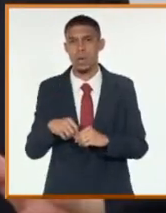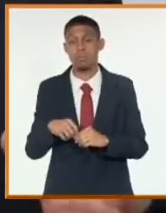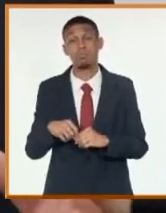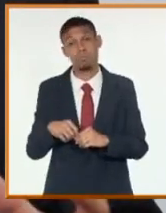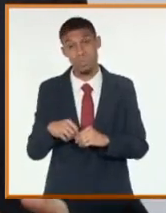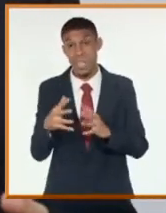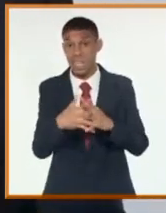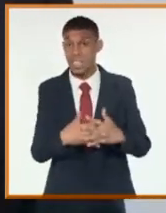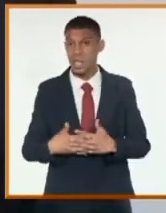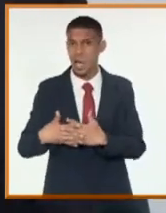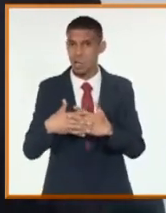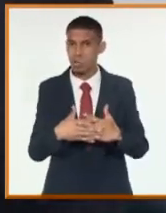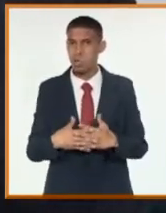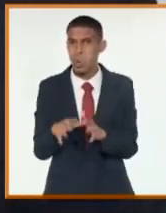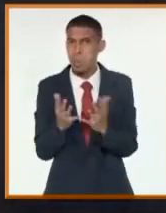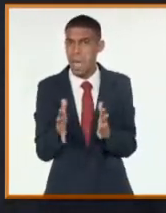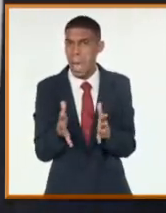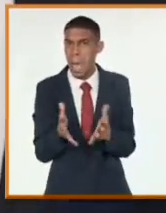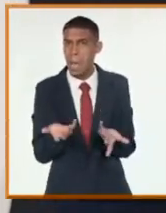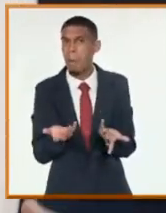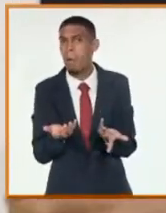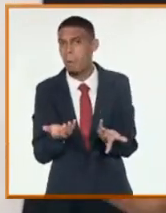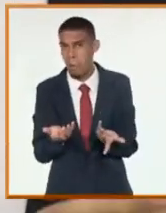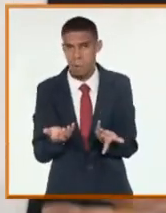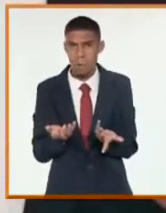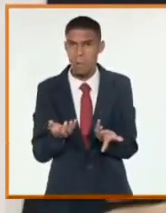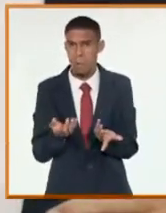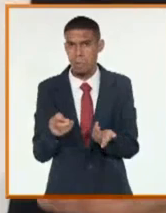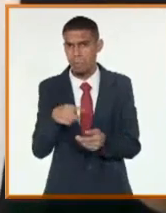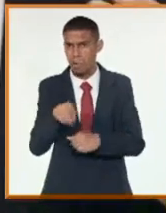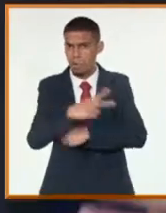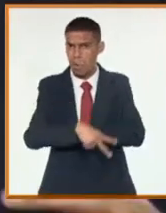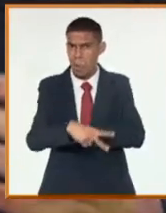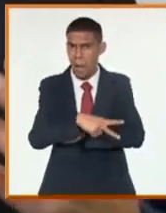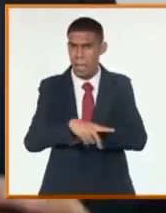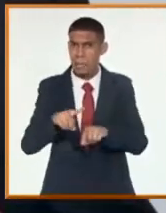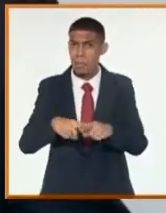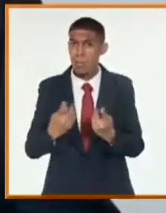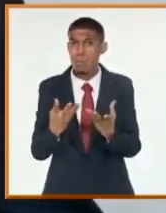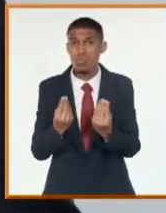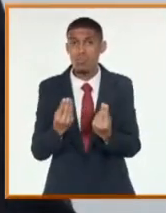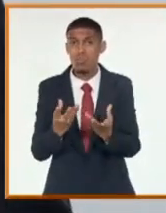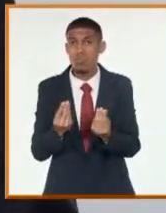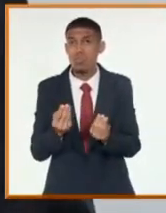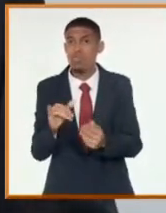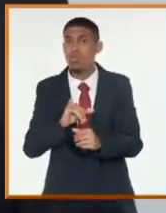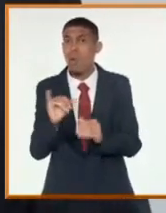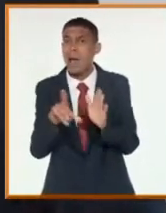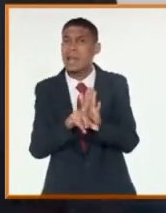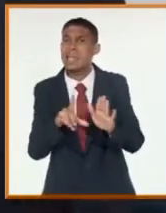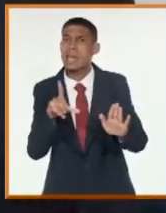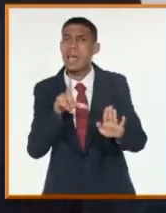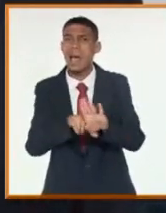se manifiesta temor ante estos países, también como parte de toda la manipulación mediática